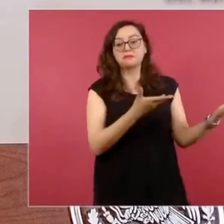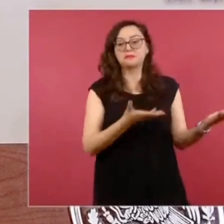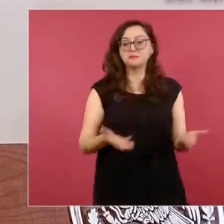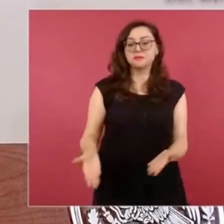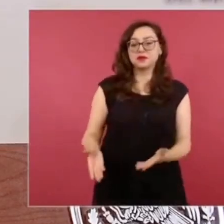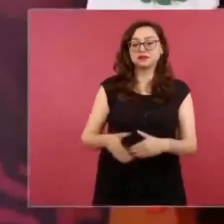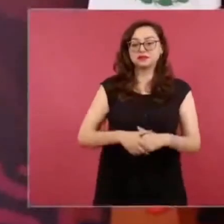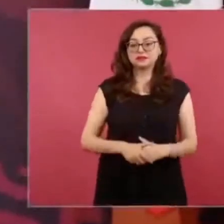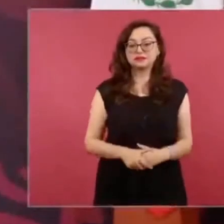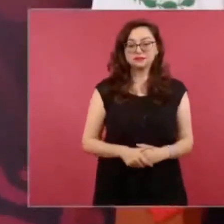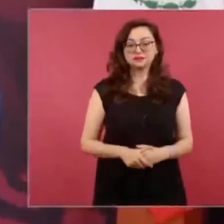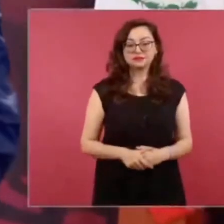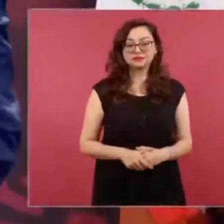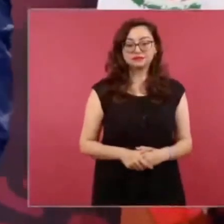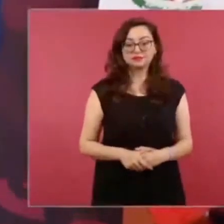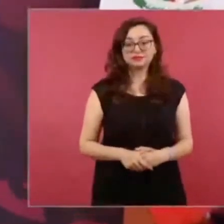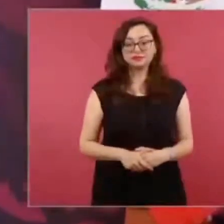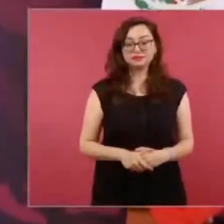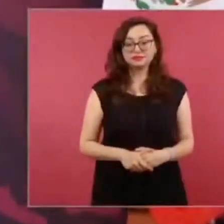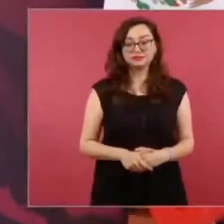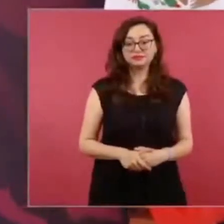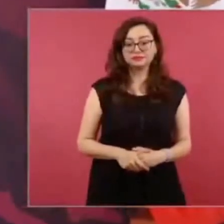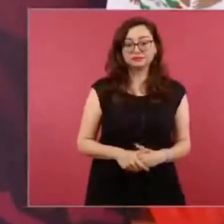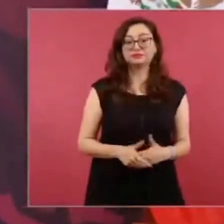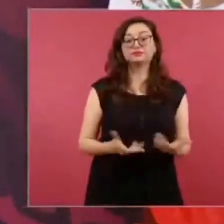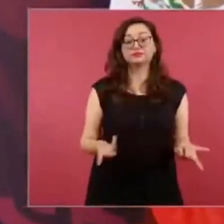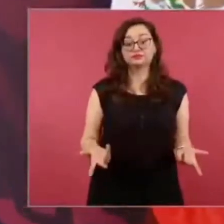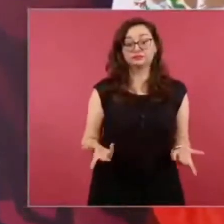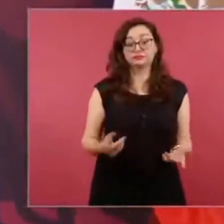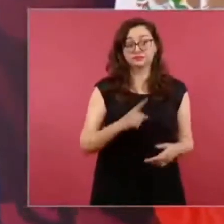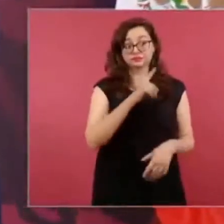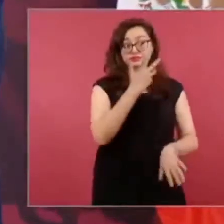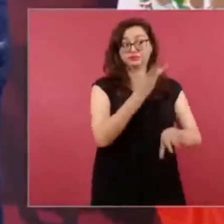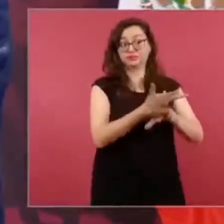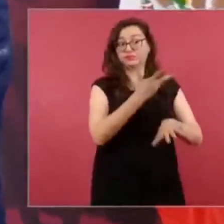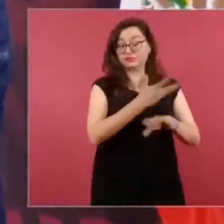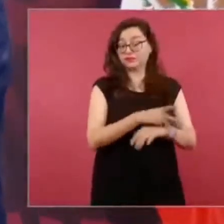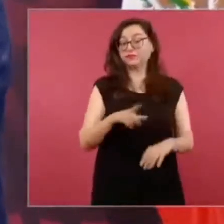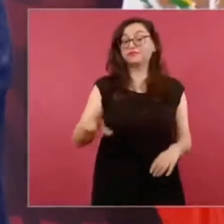Y con todo respeto al gobierno de Estados Unidos, y